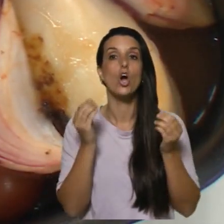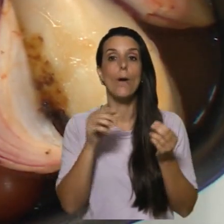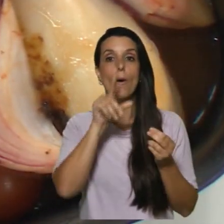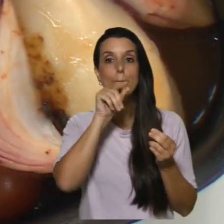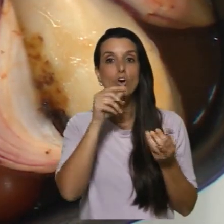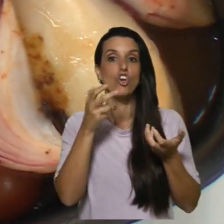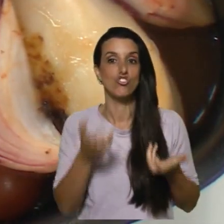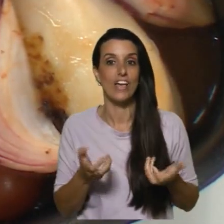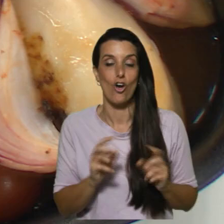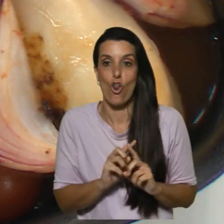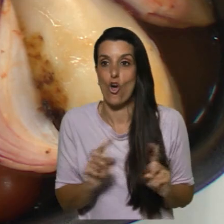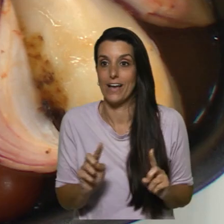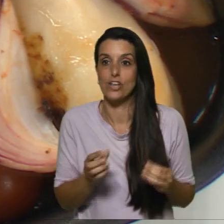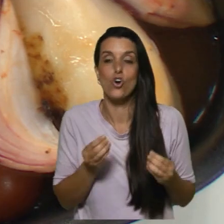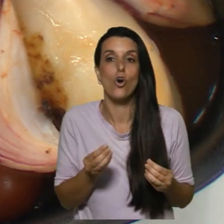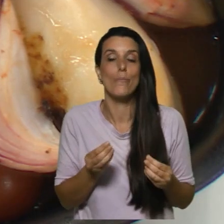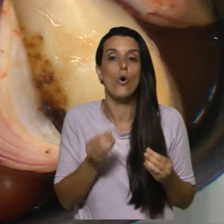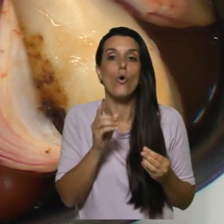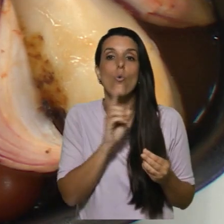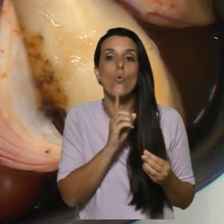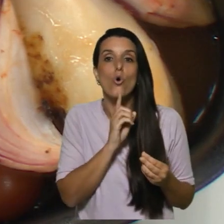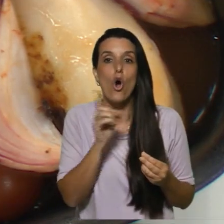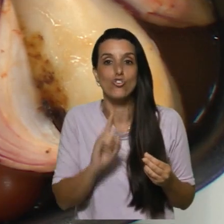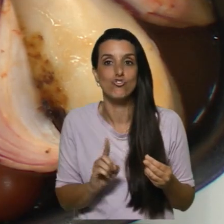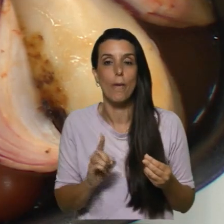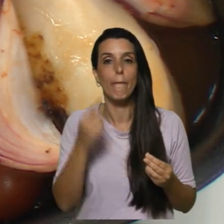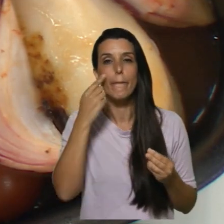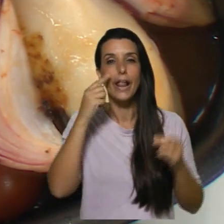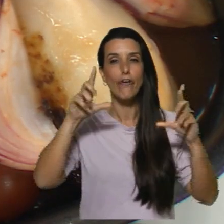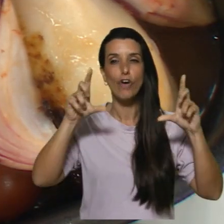pollito seco. No, seguro. Te va a quedar como súper jugoso. Mira esa imagen, parece